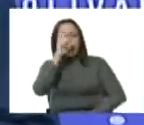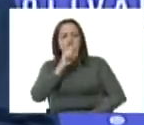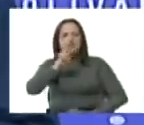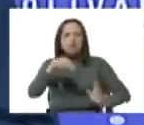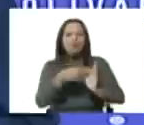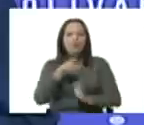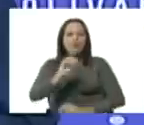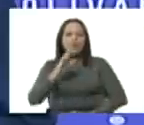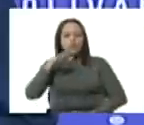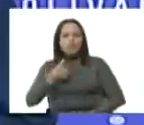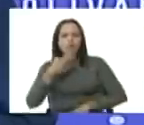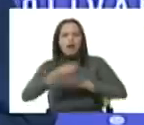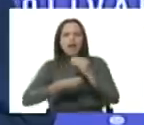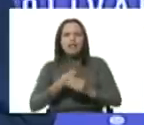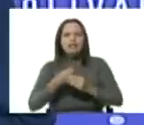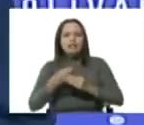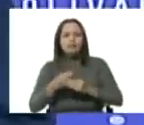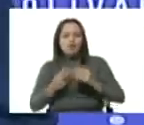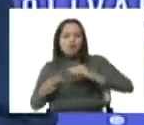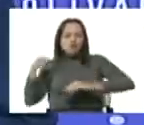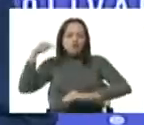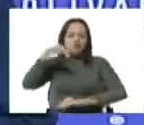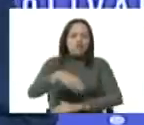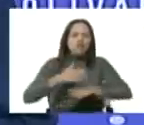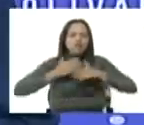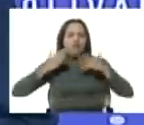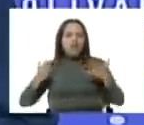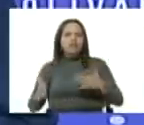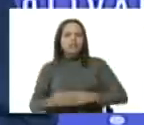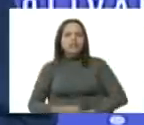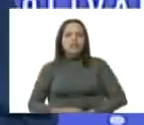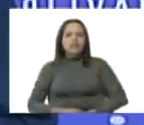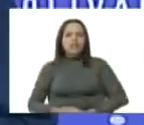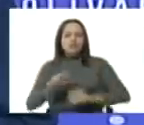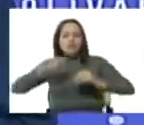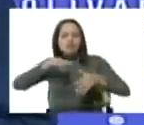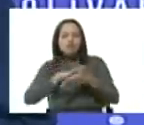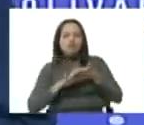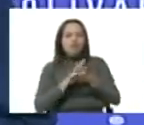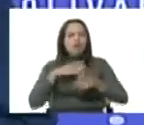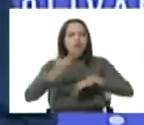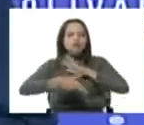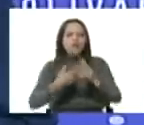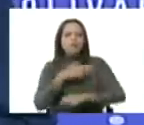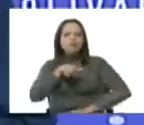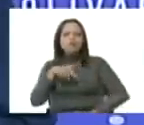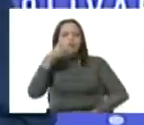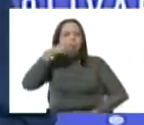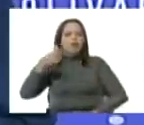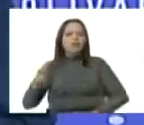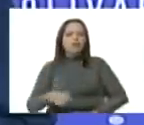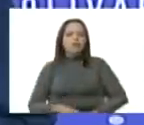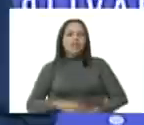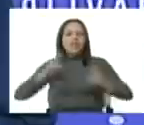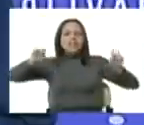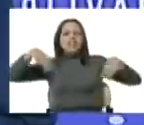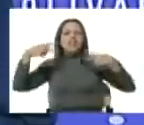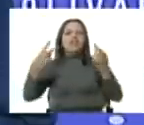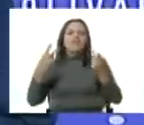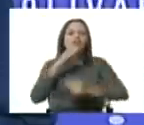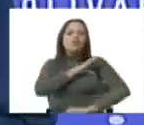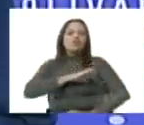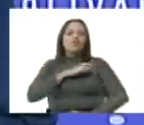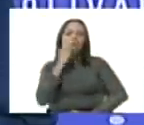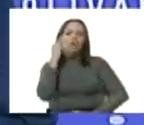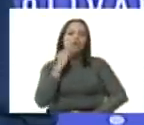2020 vamos a dar un salto gigantesco en la solución de los problemas de nuestro pueblo. ¡Que viva el Consejo